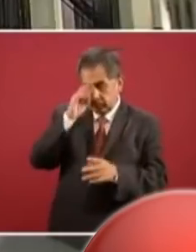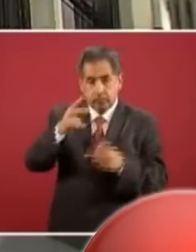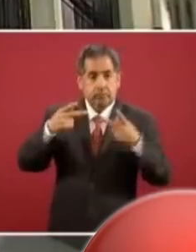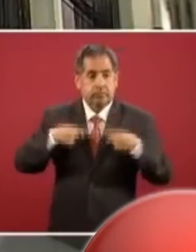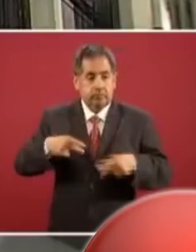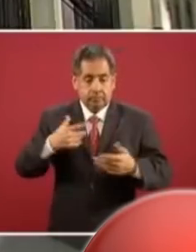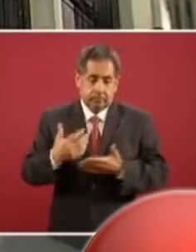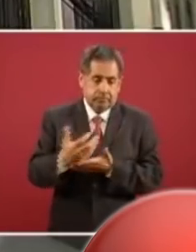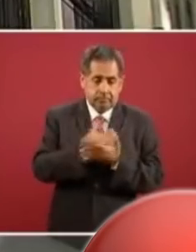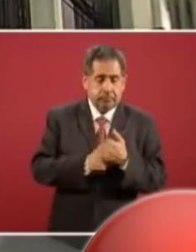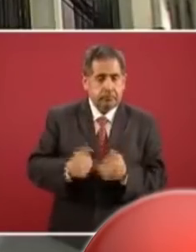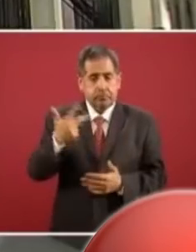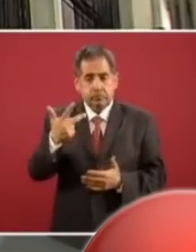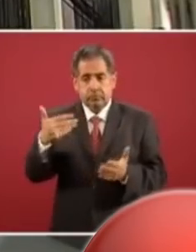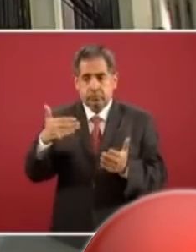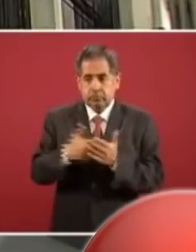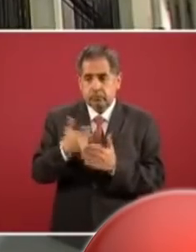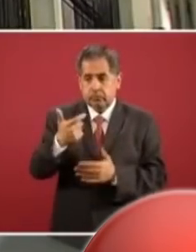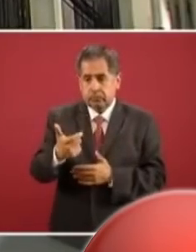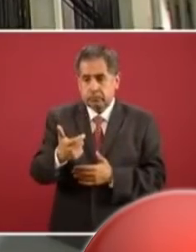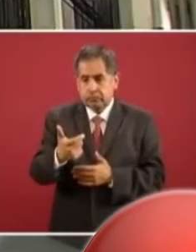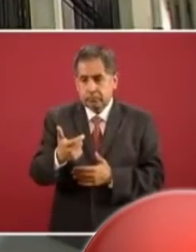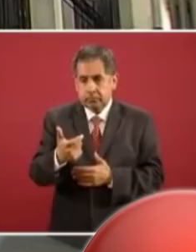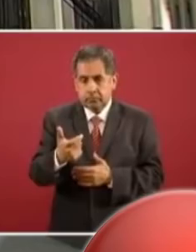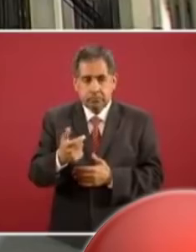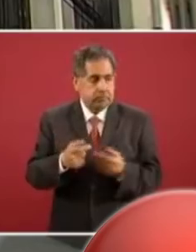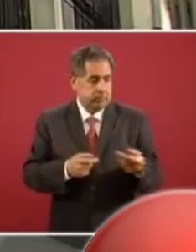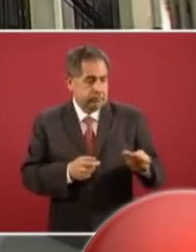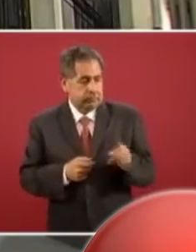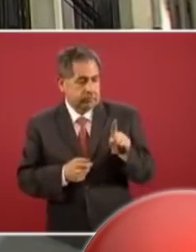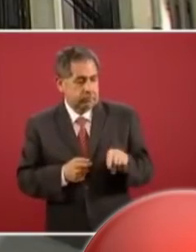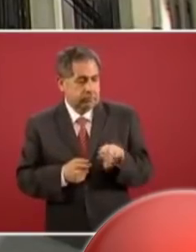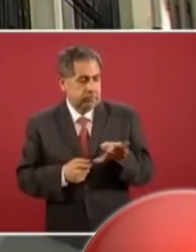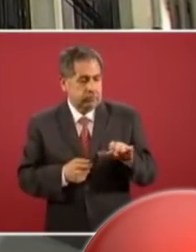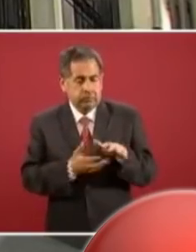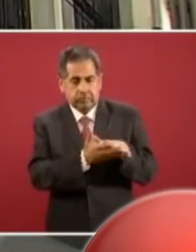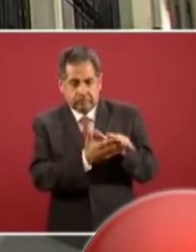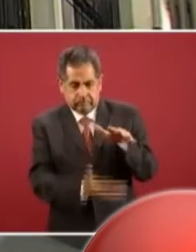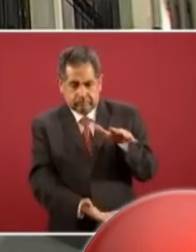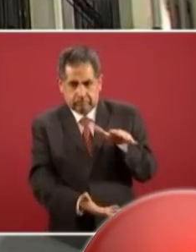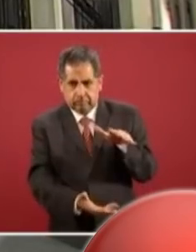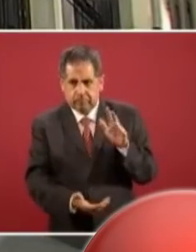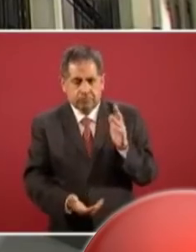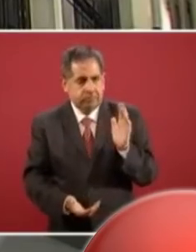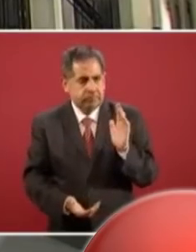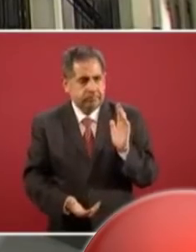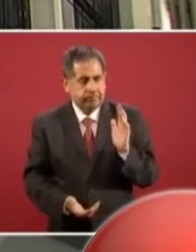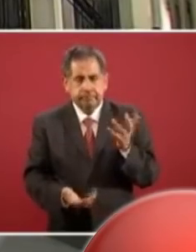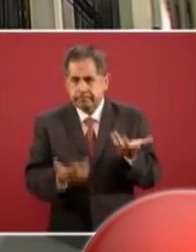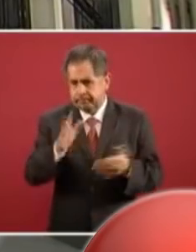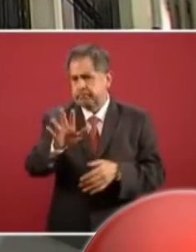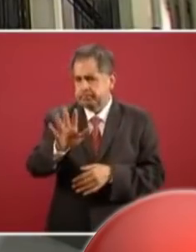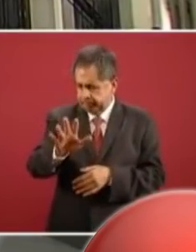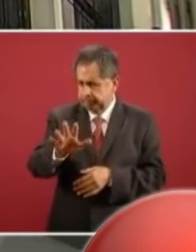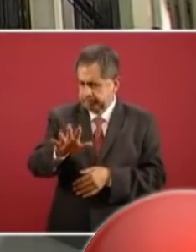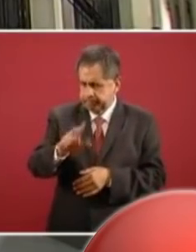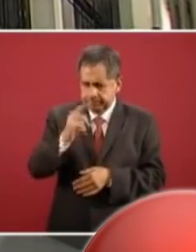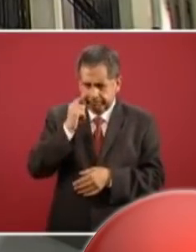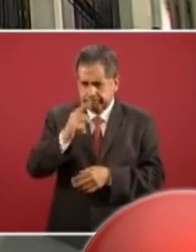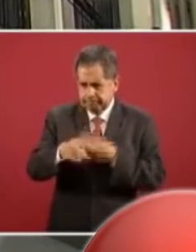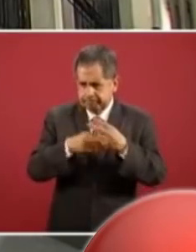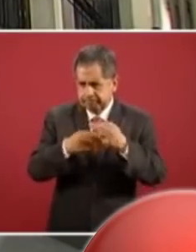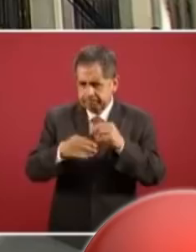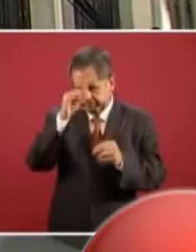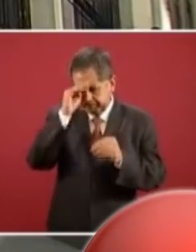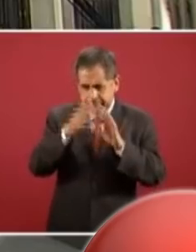persona que gana 8,000 pesos y Sí. que tiene sobre la mesa 1,500 Vamos expedientes. Vamos a revisar eso, vamos a